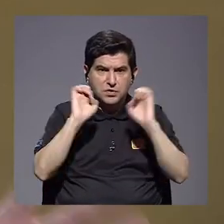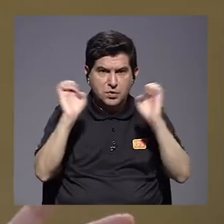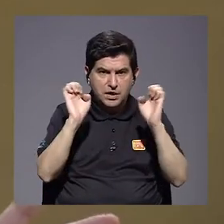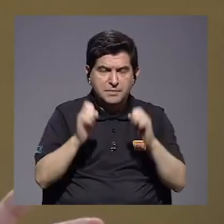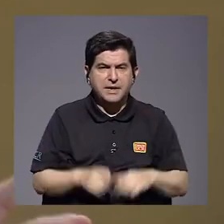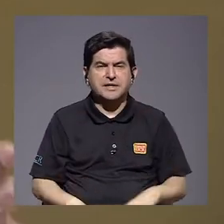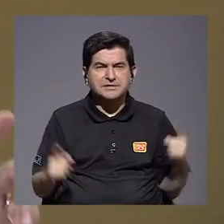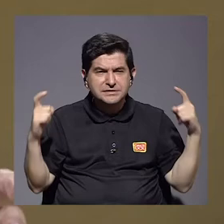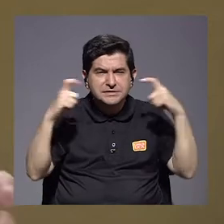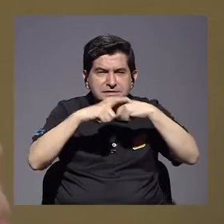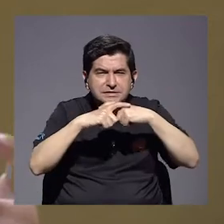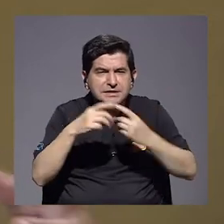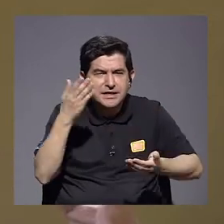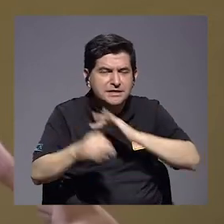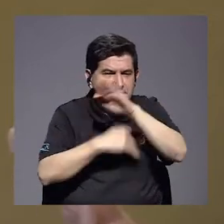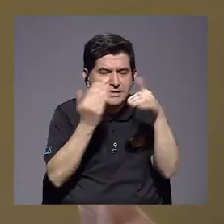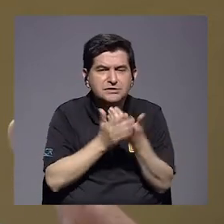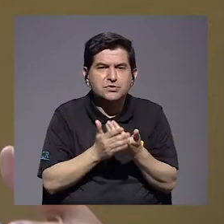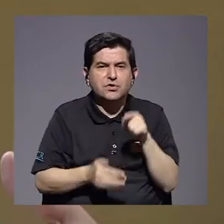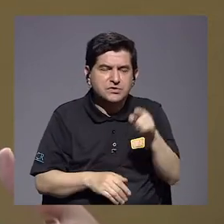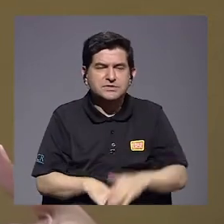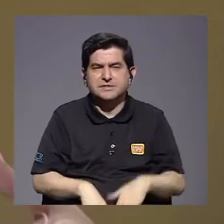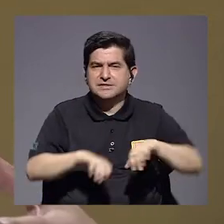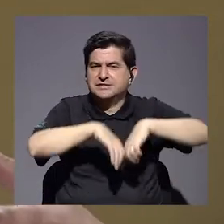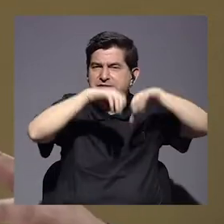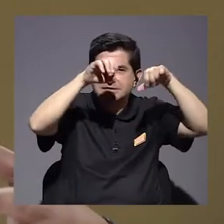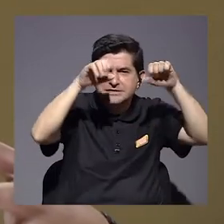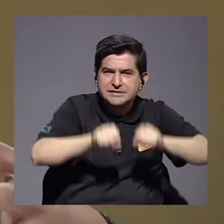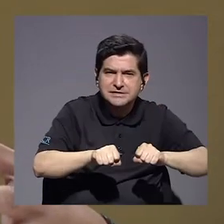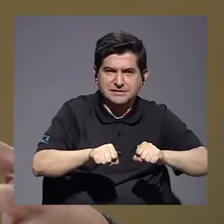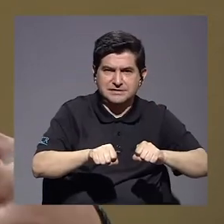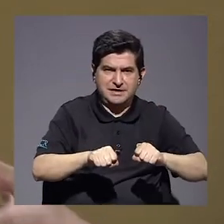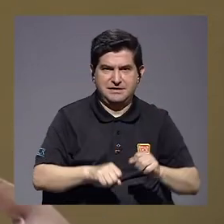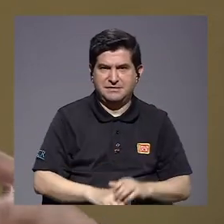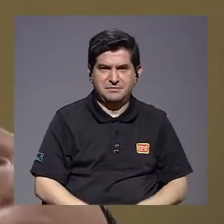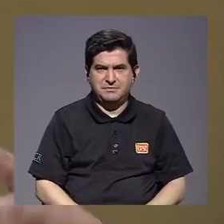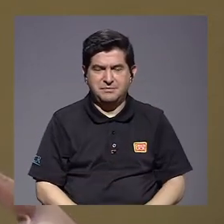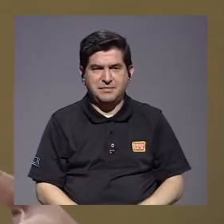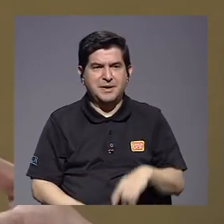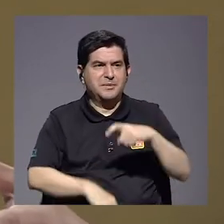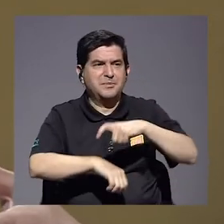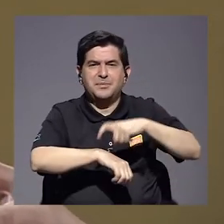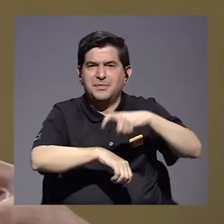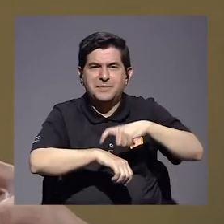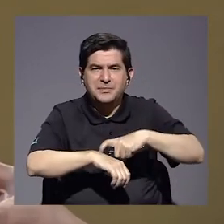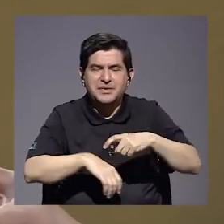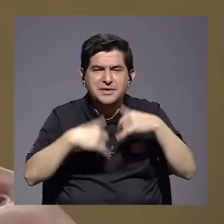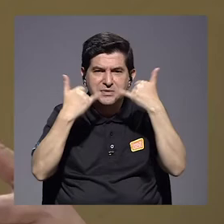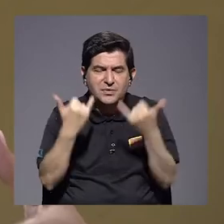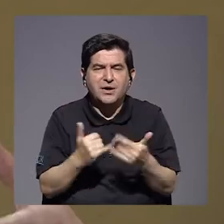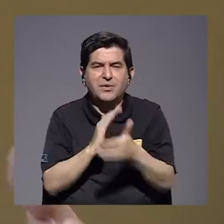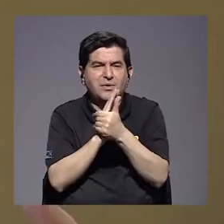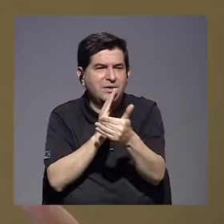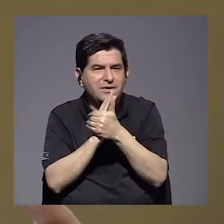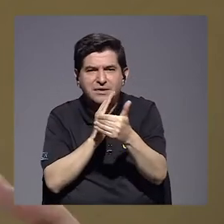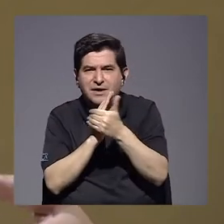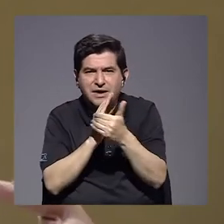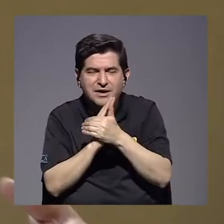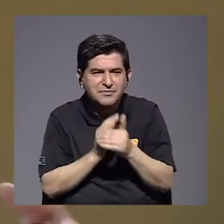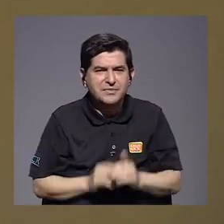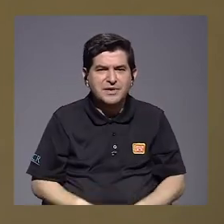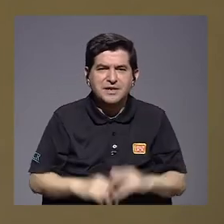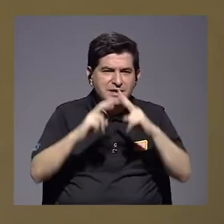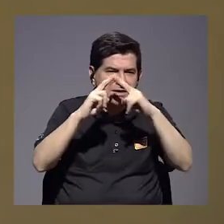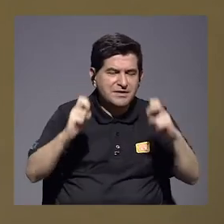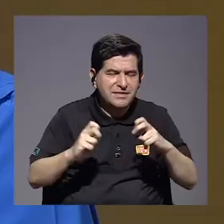ser un poco complejo. ¿No será que todos esos aparatajes están en un momento en los que su capacidad de